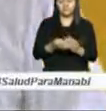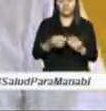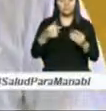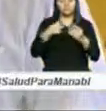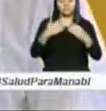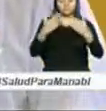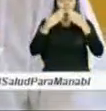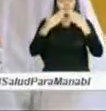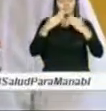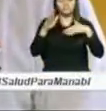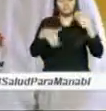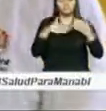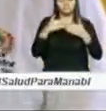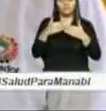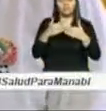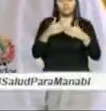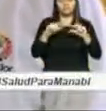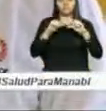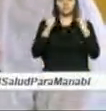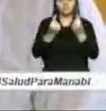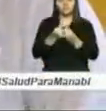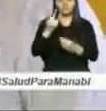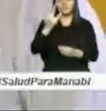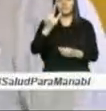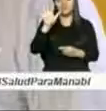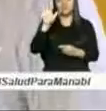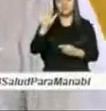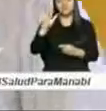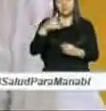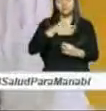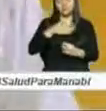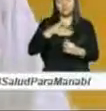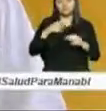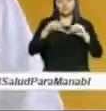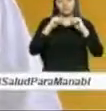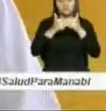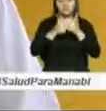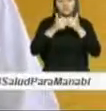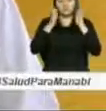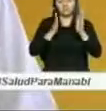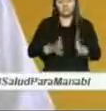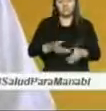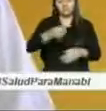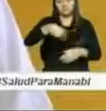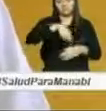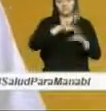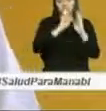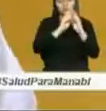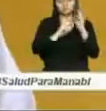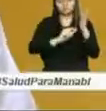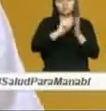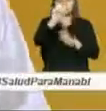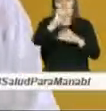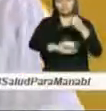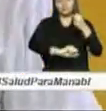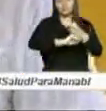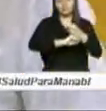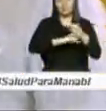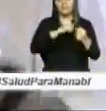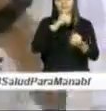muchísimo a nuestro bloque de asambleístas de Alianza País por habernos dado todo el apoyo y haber aprobado esa ley. De hecho,